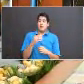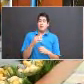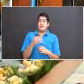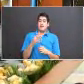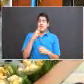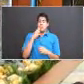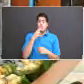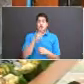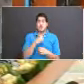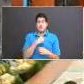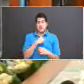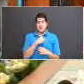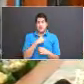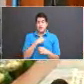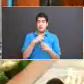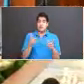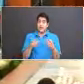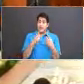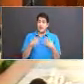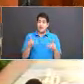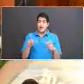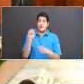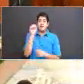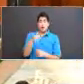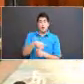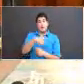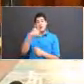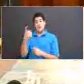hablando de los idólatras.